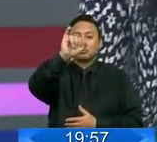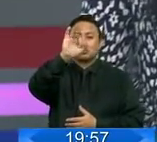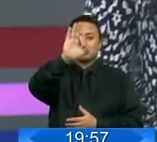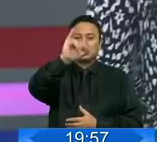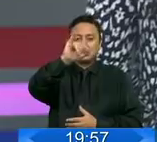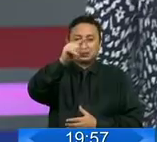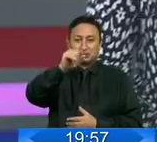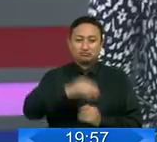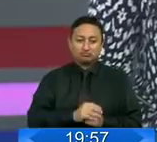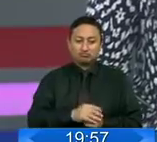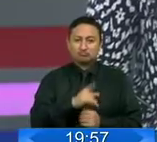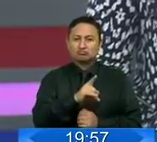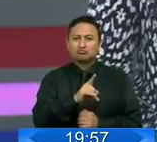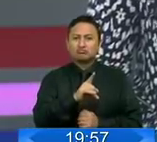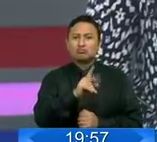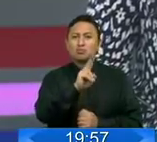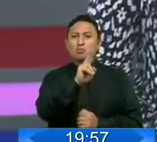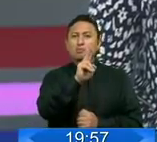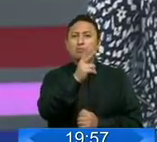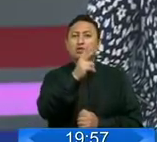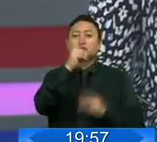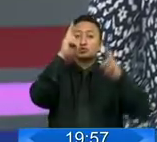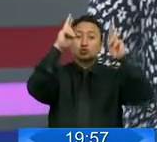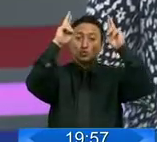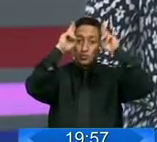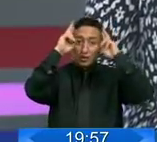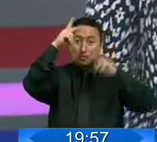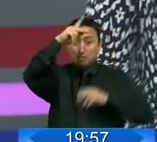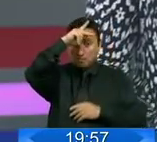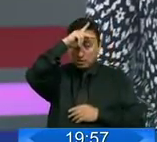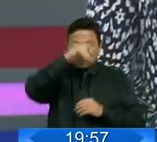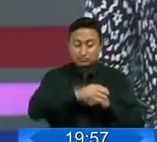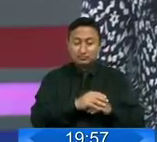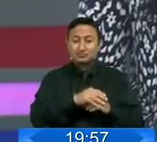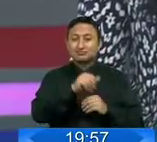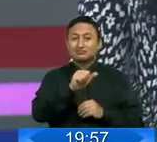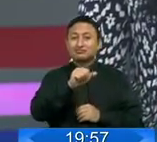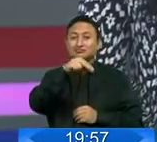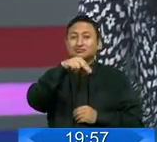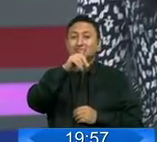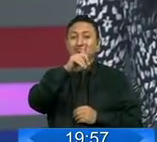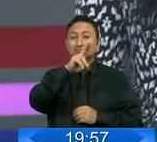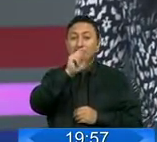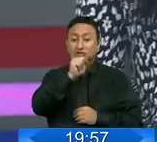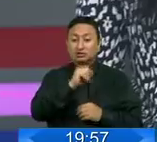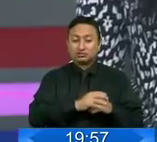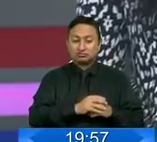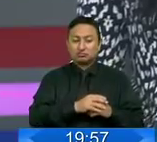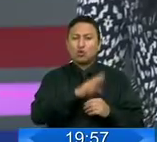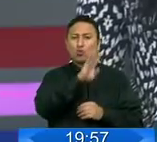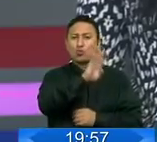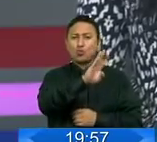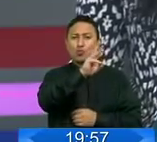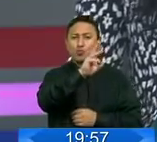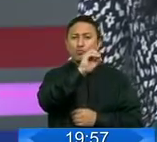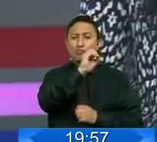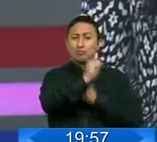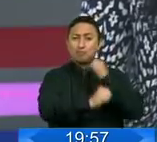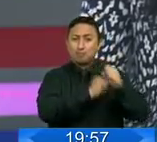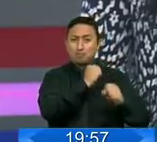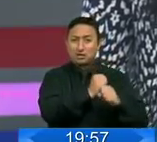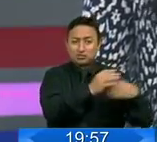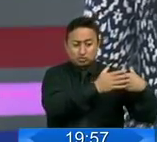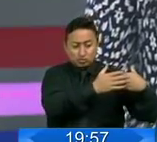Perú, Andrés Hurtado de Mendoza. Han pasado ya 462 años de aquel hecho histórico y hoy, en